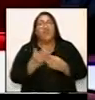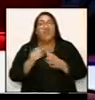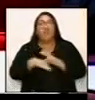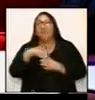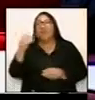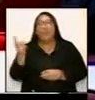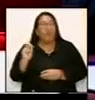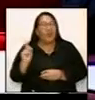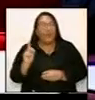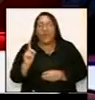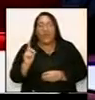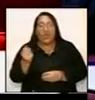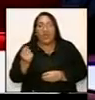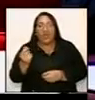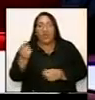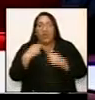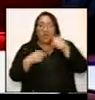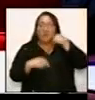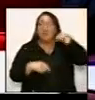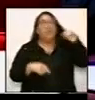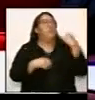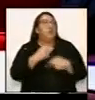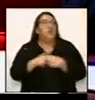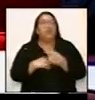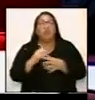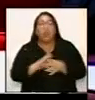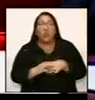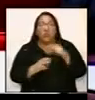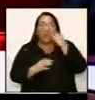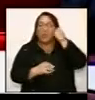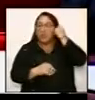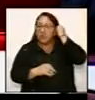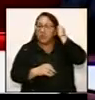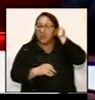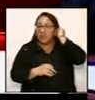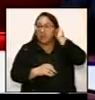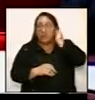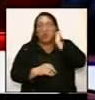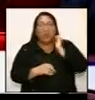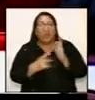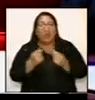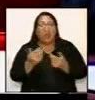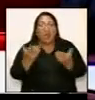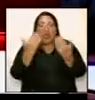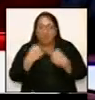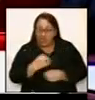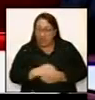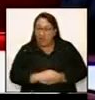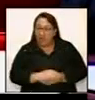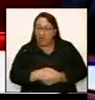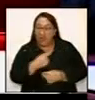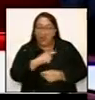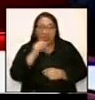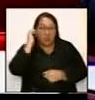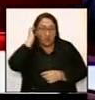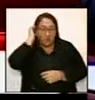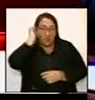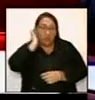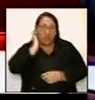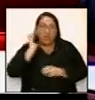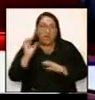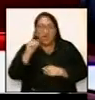fuera, no es dinero que viene de las Naciones Unidas o de alguna entidad internacional, no, es dinero que ellos hacen en el